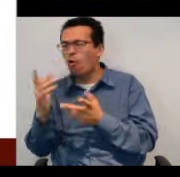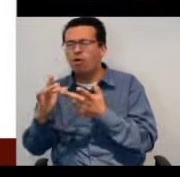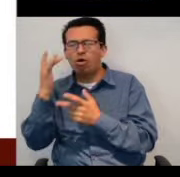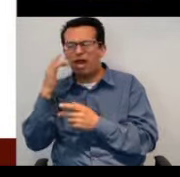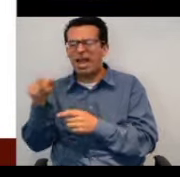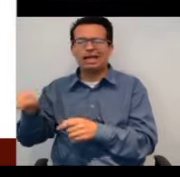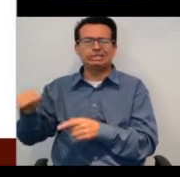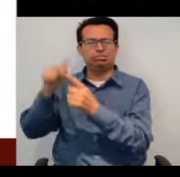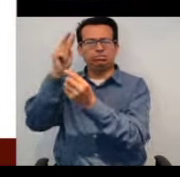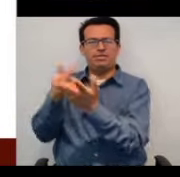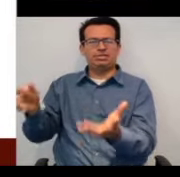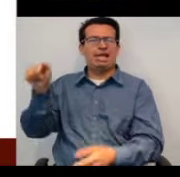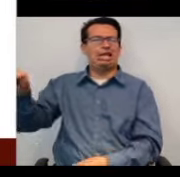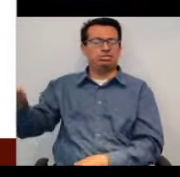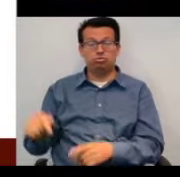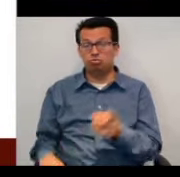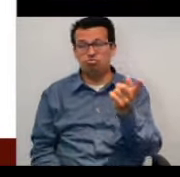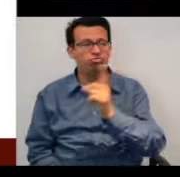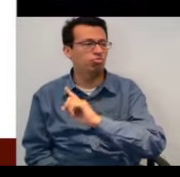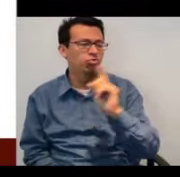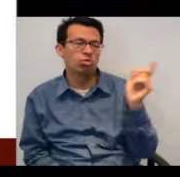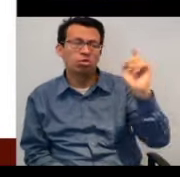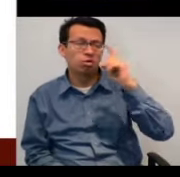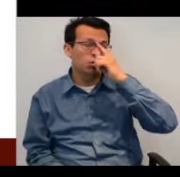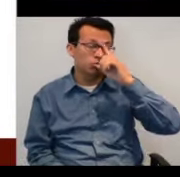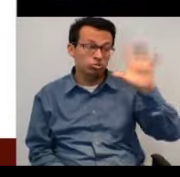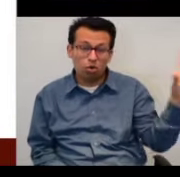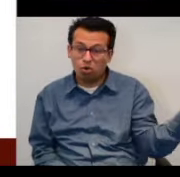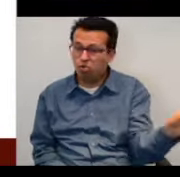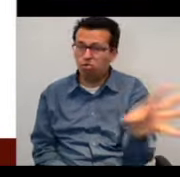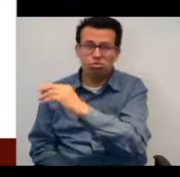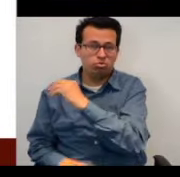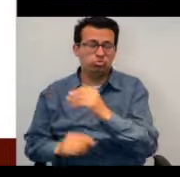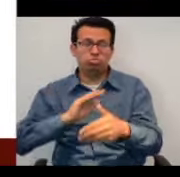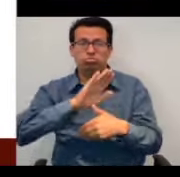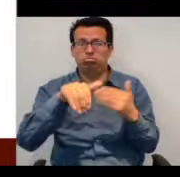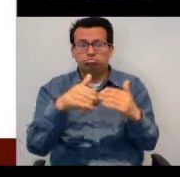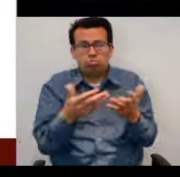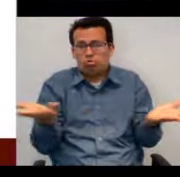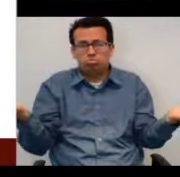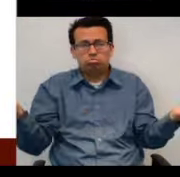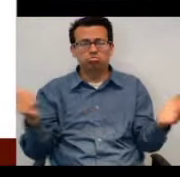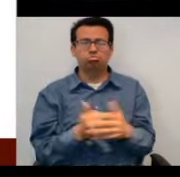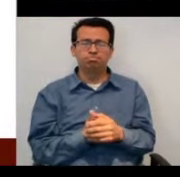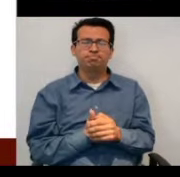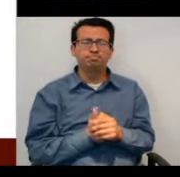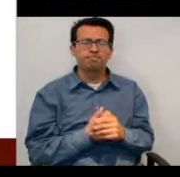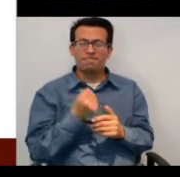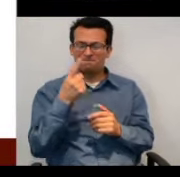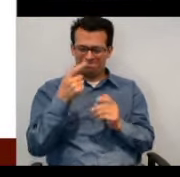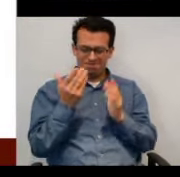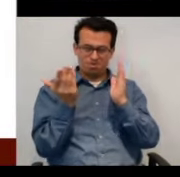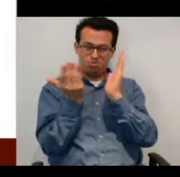ese enfoque, la educación inclusiva nos permite contemplar esa educación para todas y todos y no nos hace